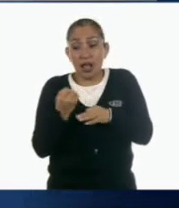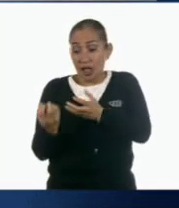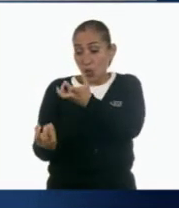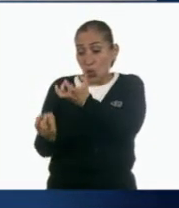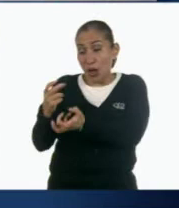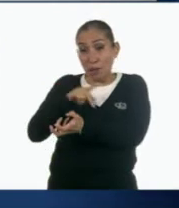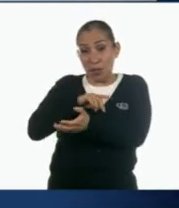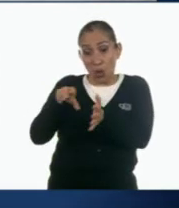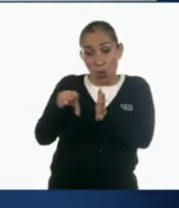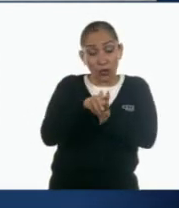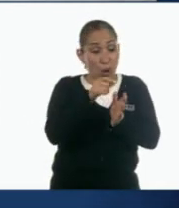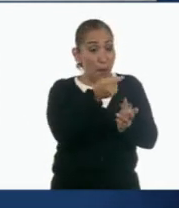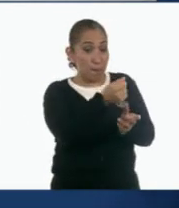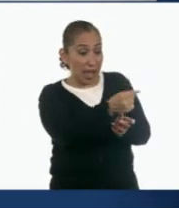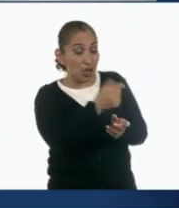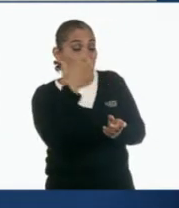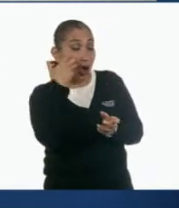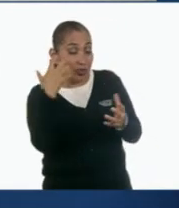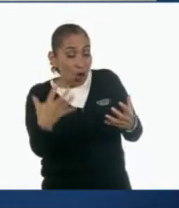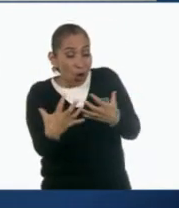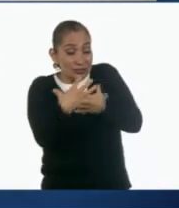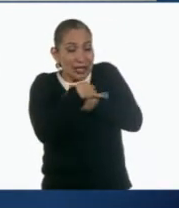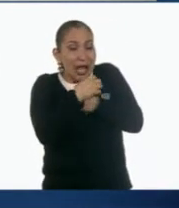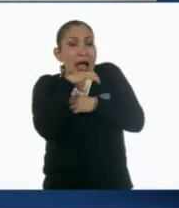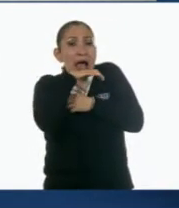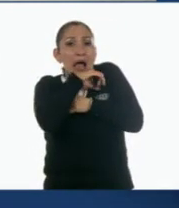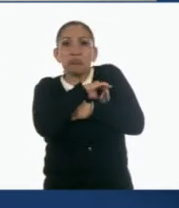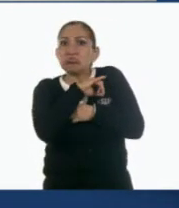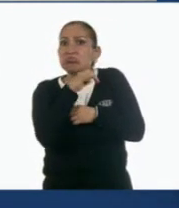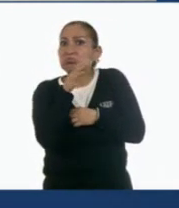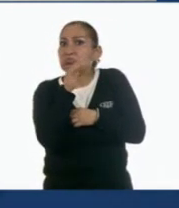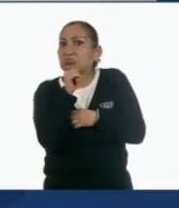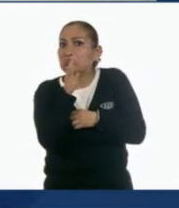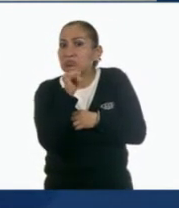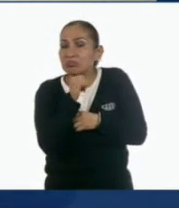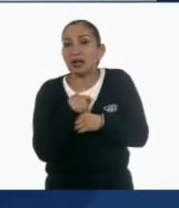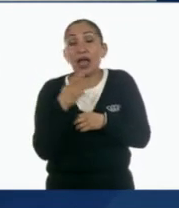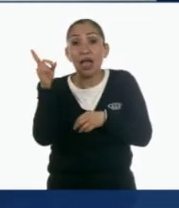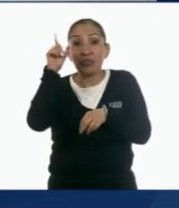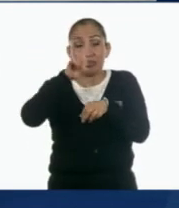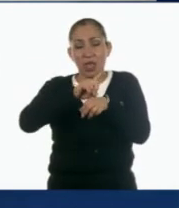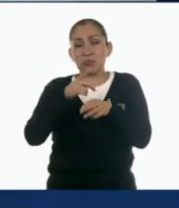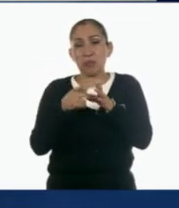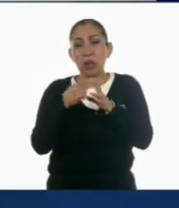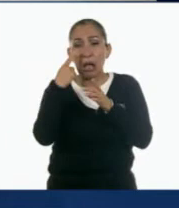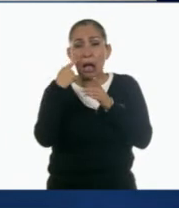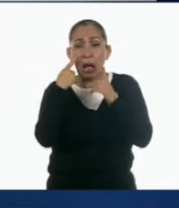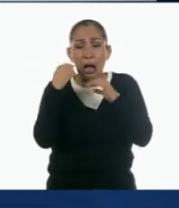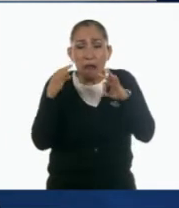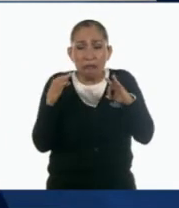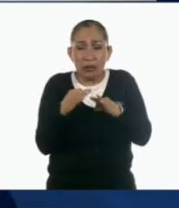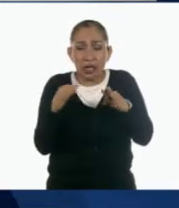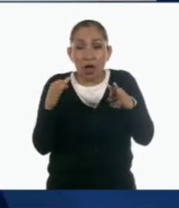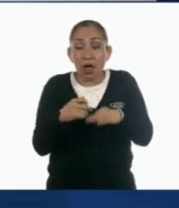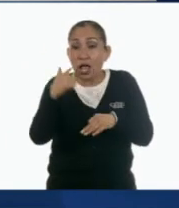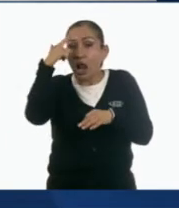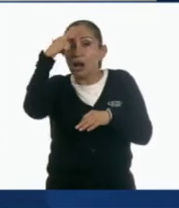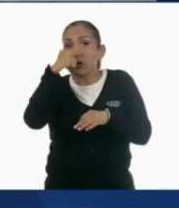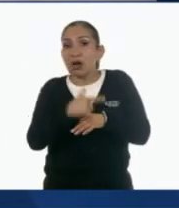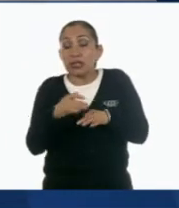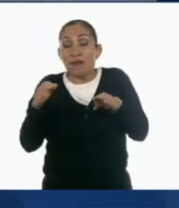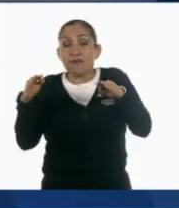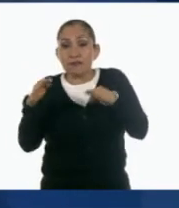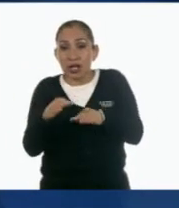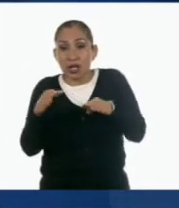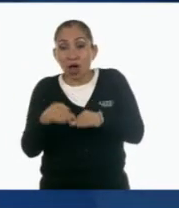de mi cuarto, ni mis perros y mis gatos lograban calentarme. Durante el día muchas veces lloré de frío y por las noches de